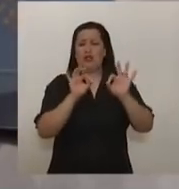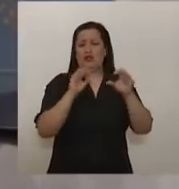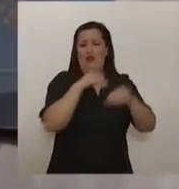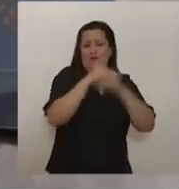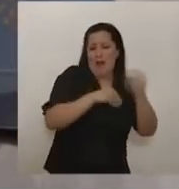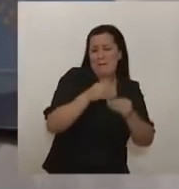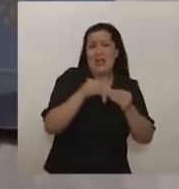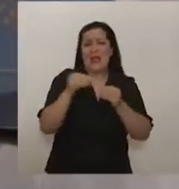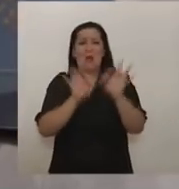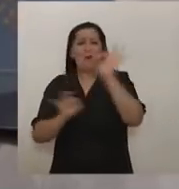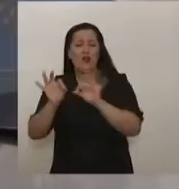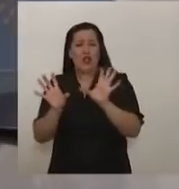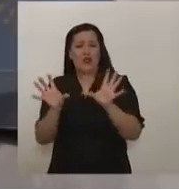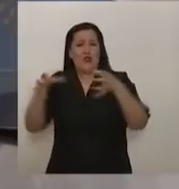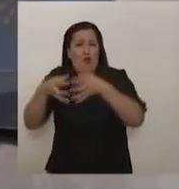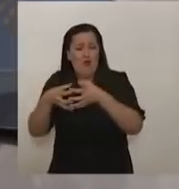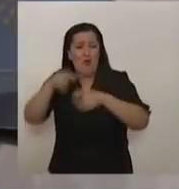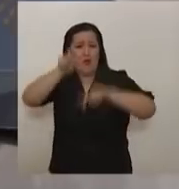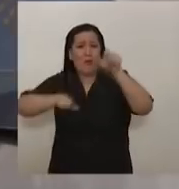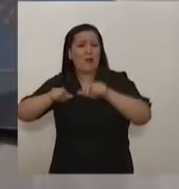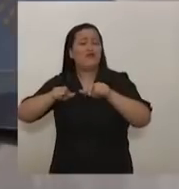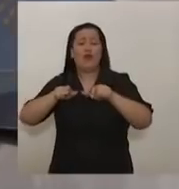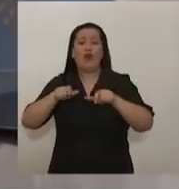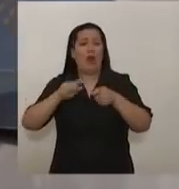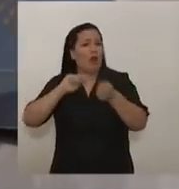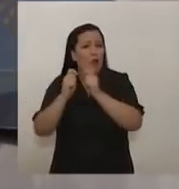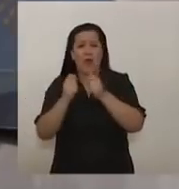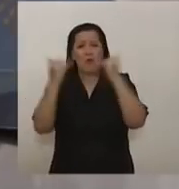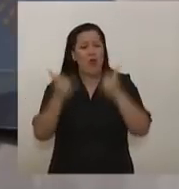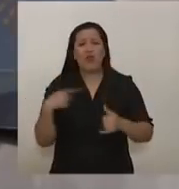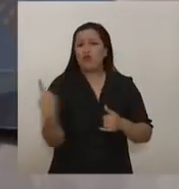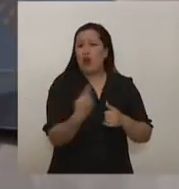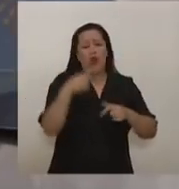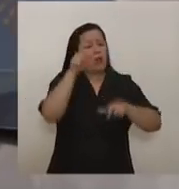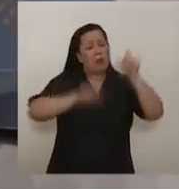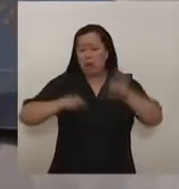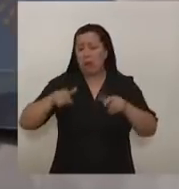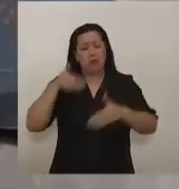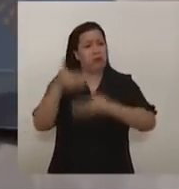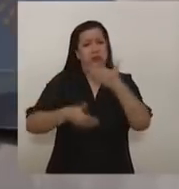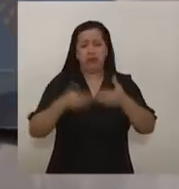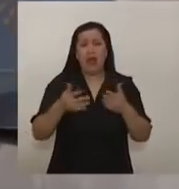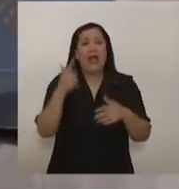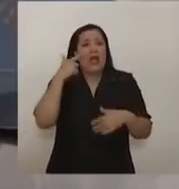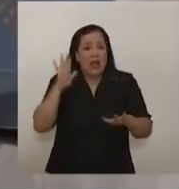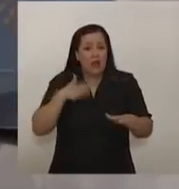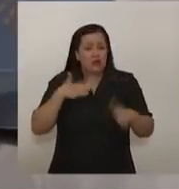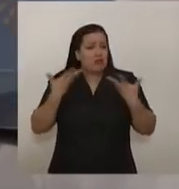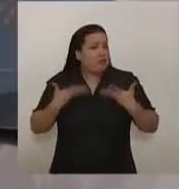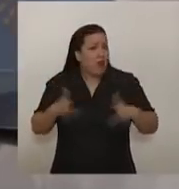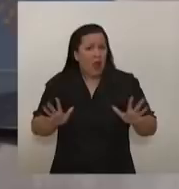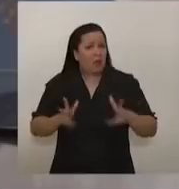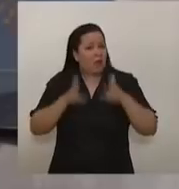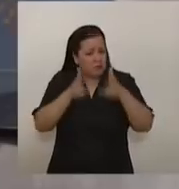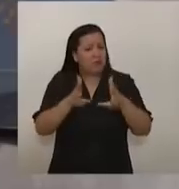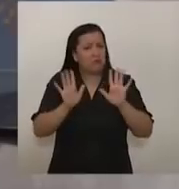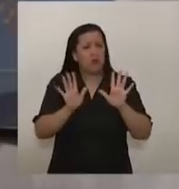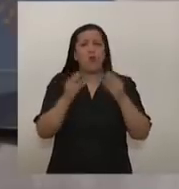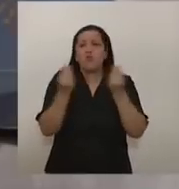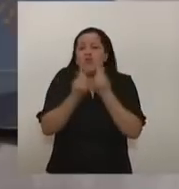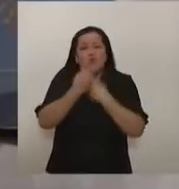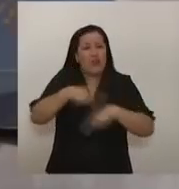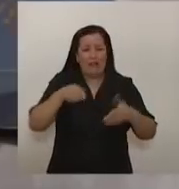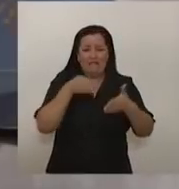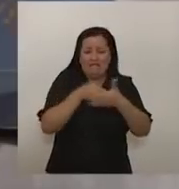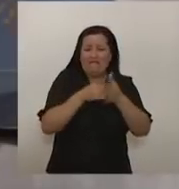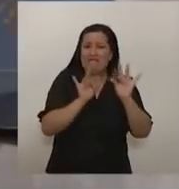familiares. Todos hemos crecido. Creo con mucha humildad que en estos 4 años hubo muchas dificultades que no